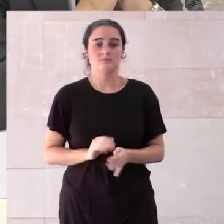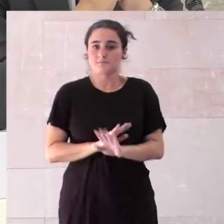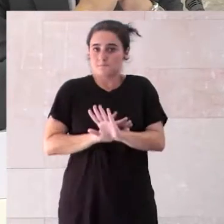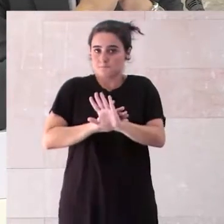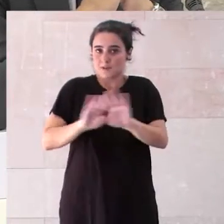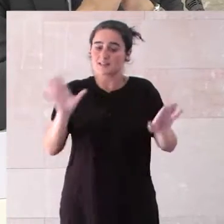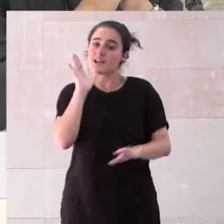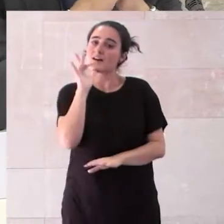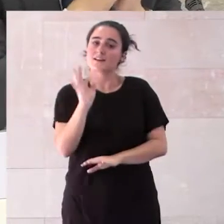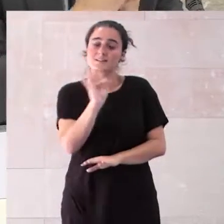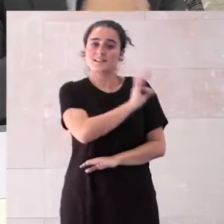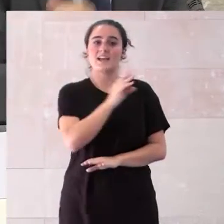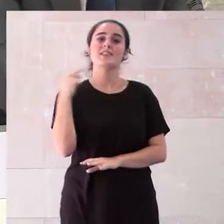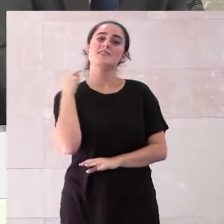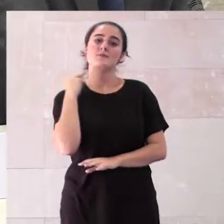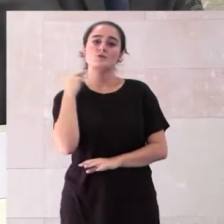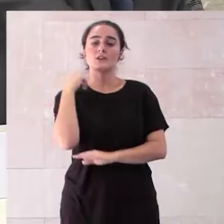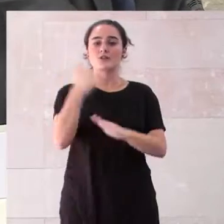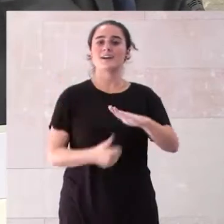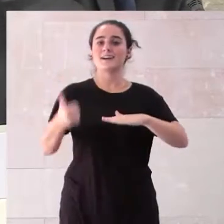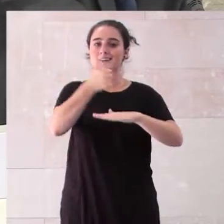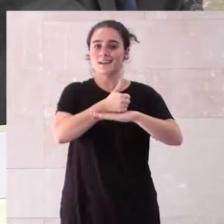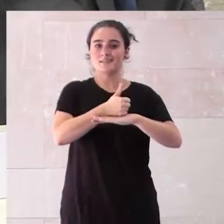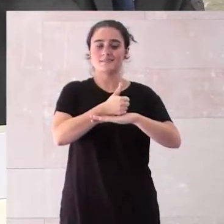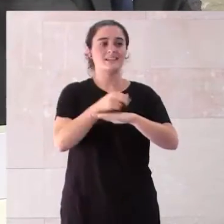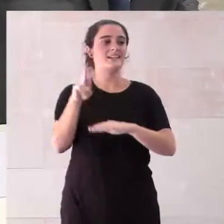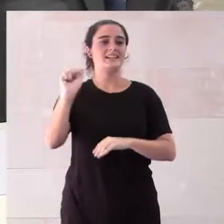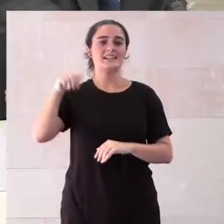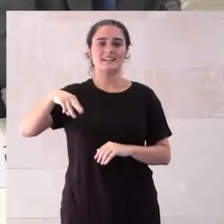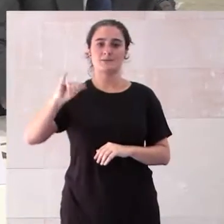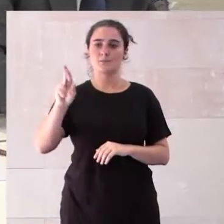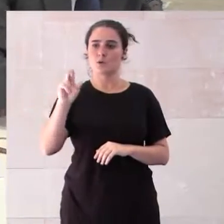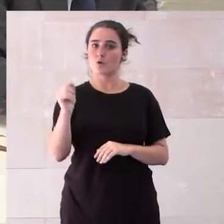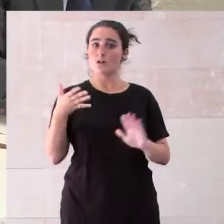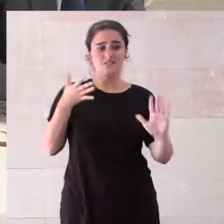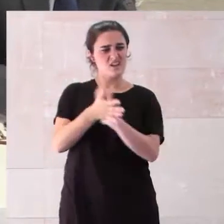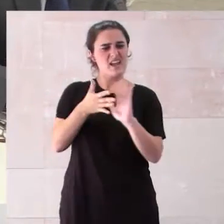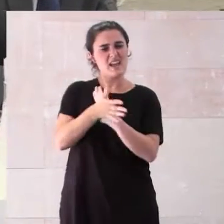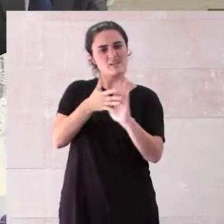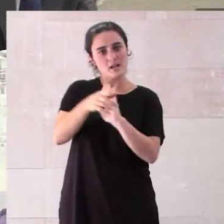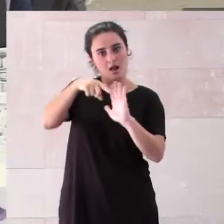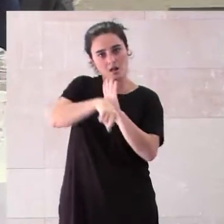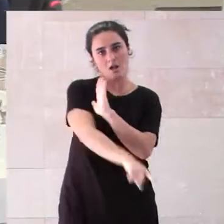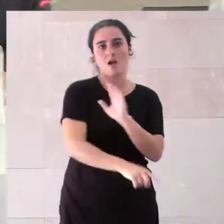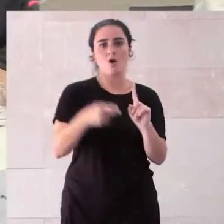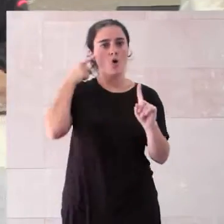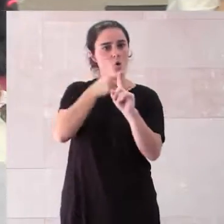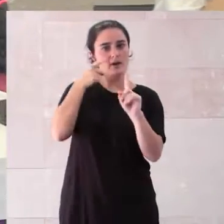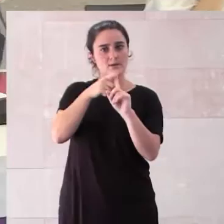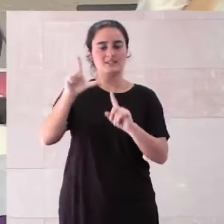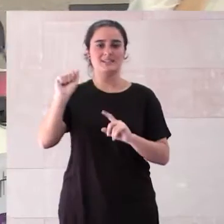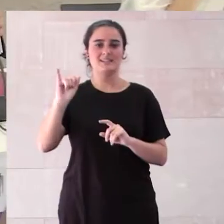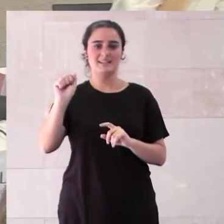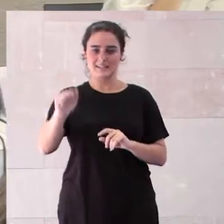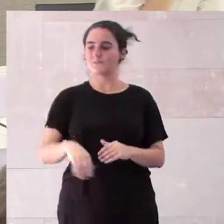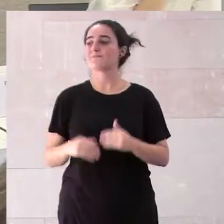dilación, doy la palabra al diputado general Ramiro González, quien explicará más profundamente los objetivos de la IA Escola.